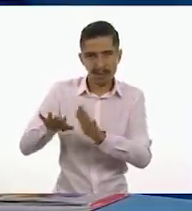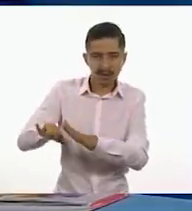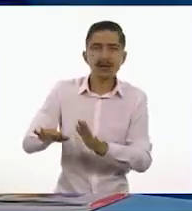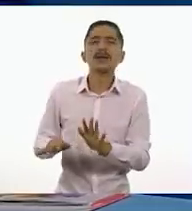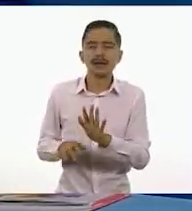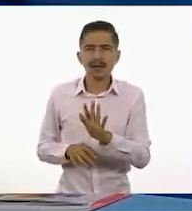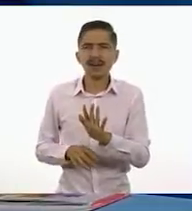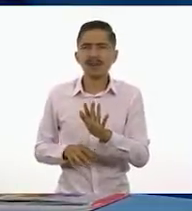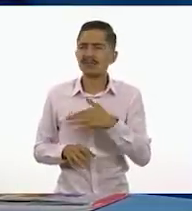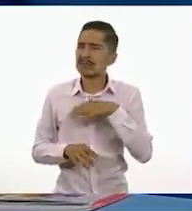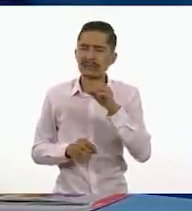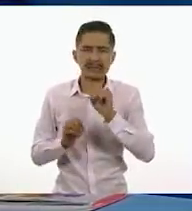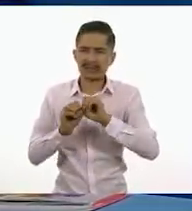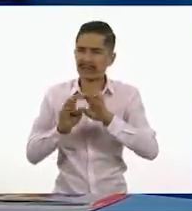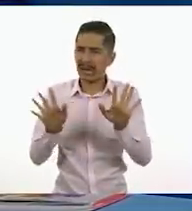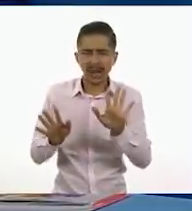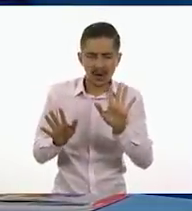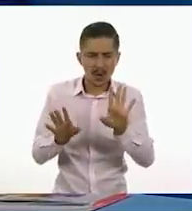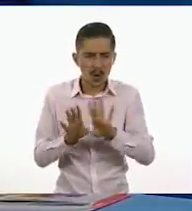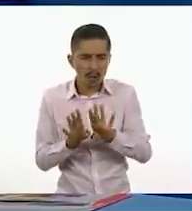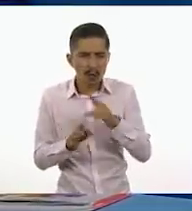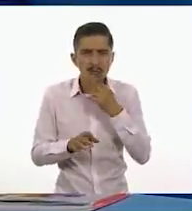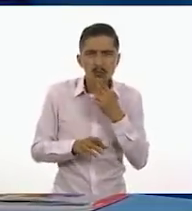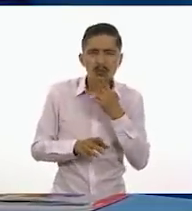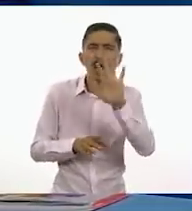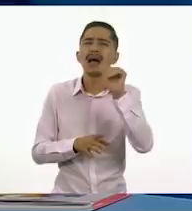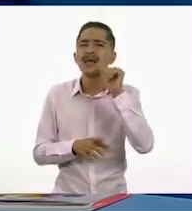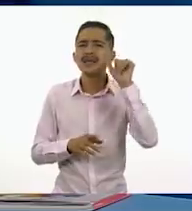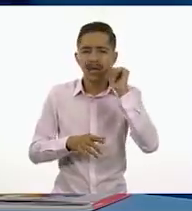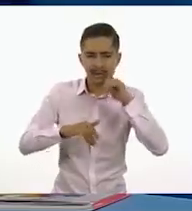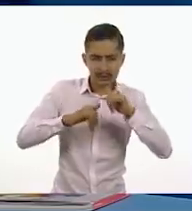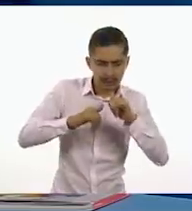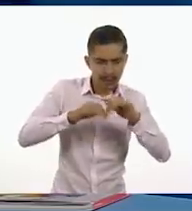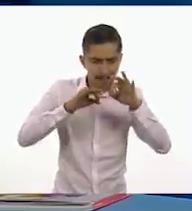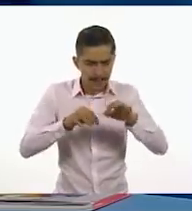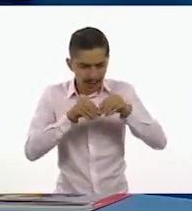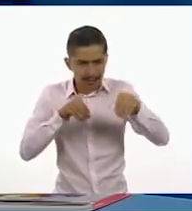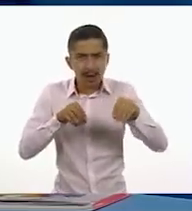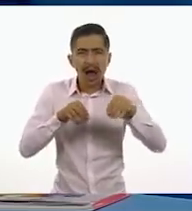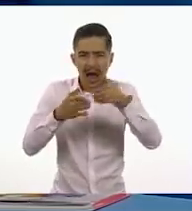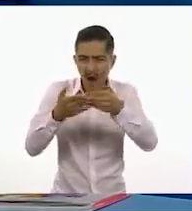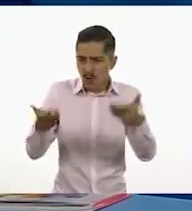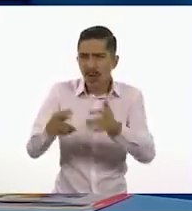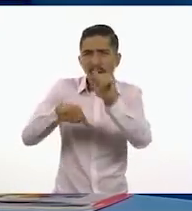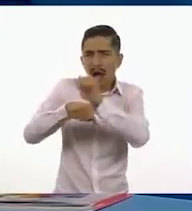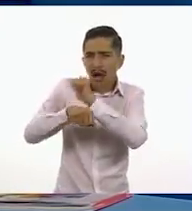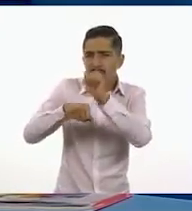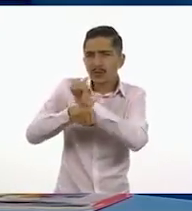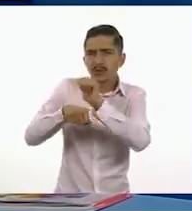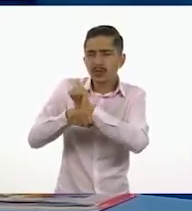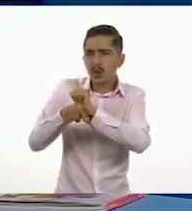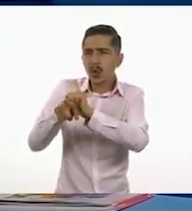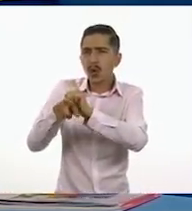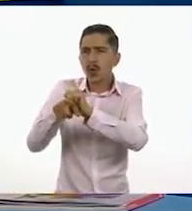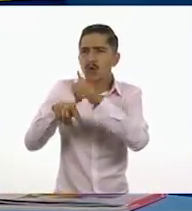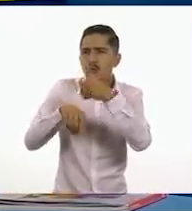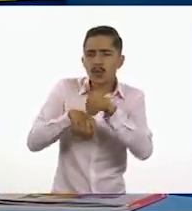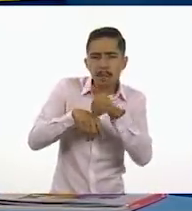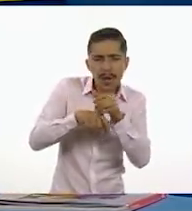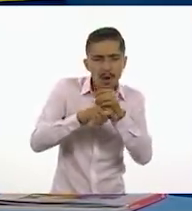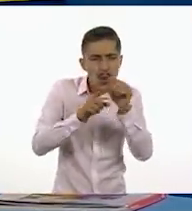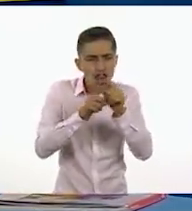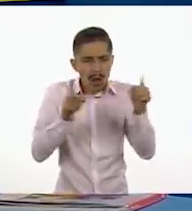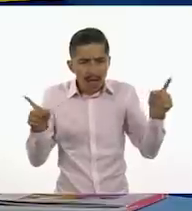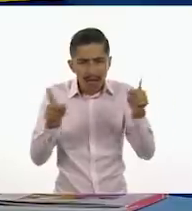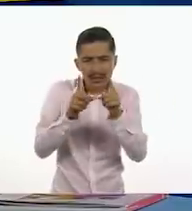usar. Ayer hablábamos de mapas y escalas gráficas y ahorita estamos hablando de autos de plástico y escalas numéricas. Entonces, ¿qué es lo que tengo